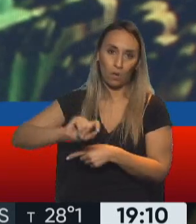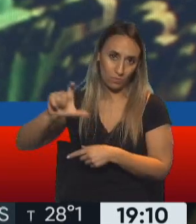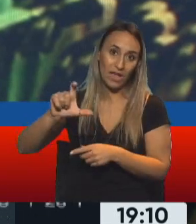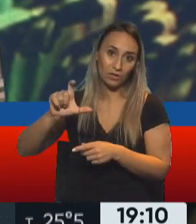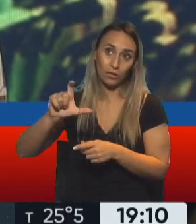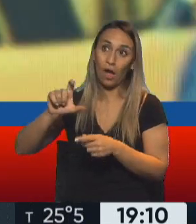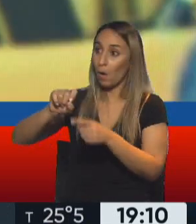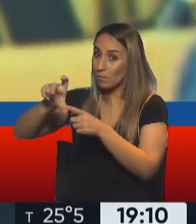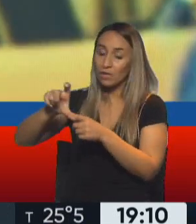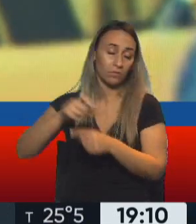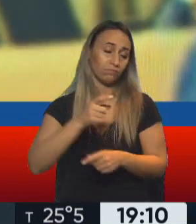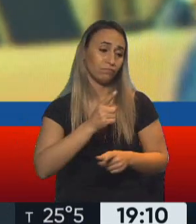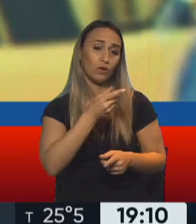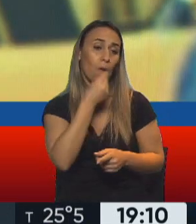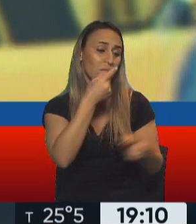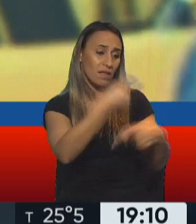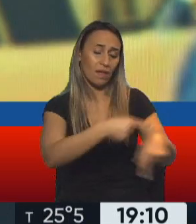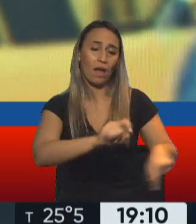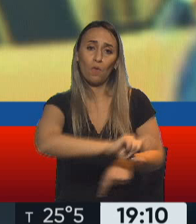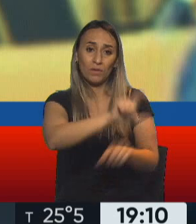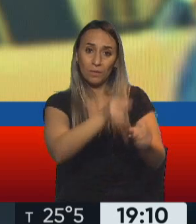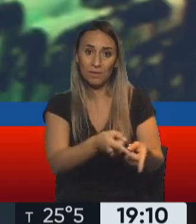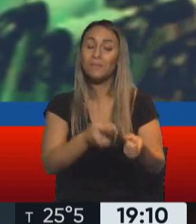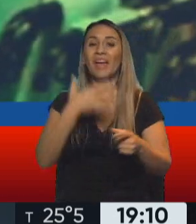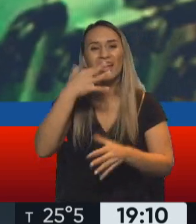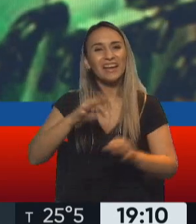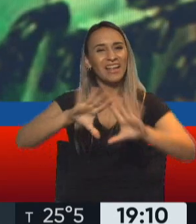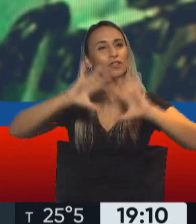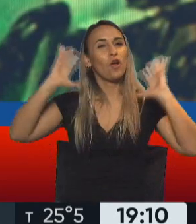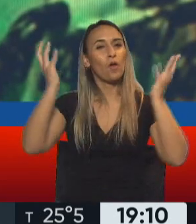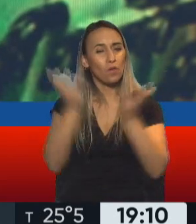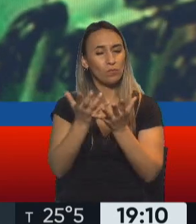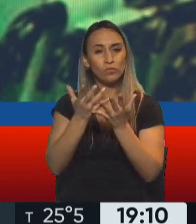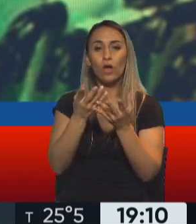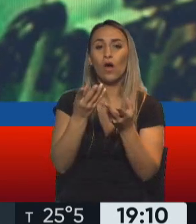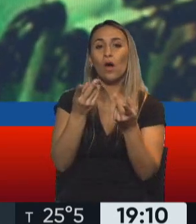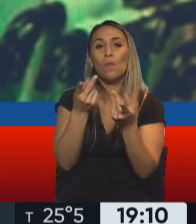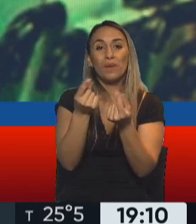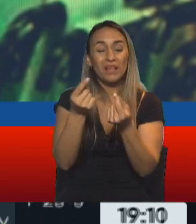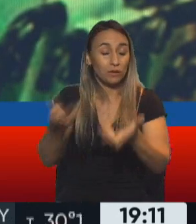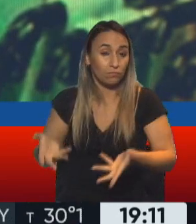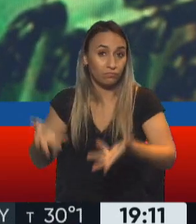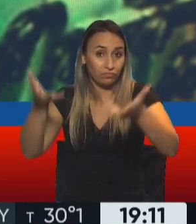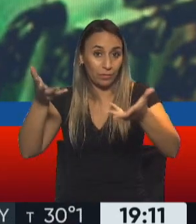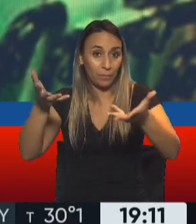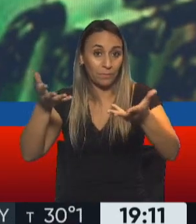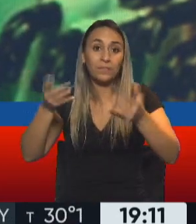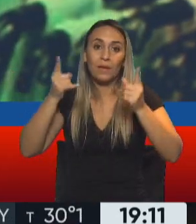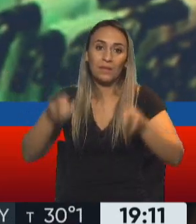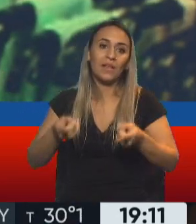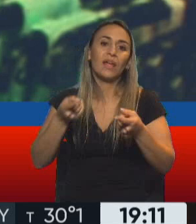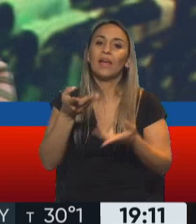también tuvimos... Hubo un elemento inflacionario en todo el mundo. También, exactamente, eso hay que decirlo también, un aumento en los